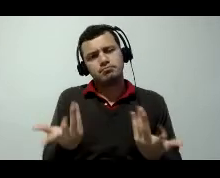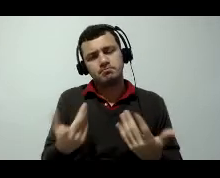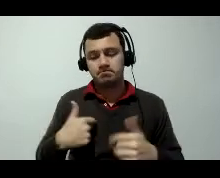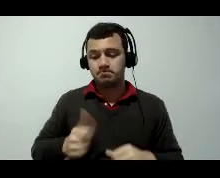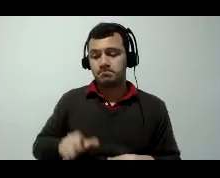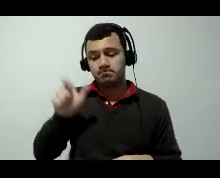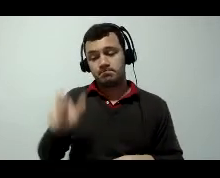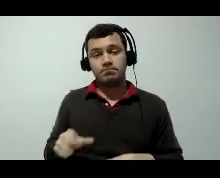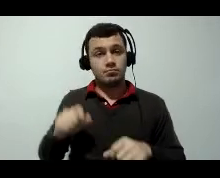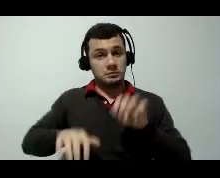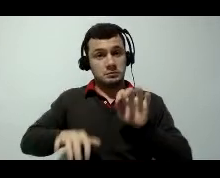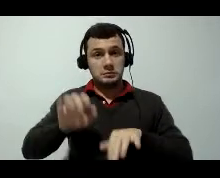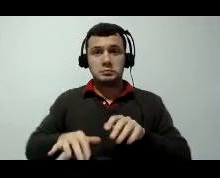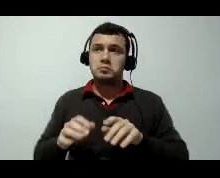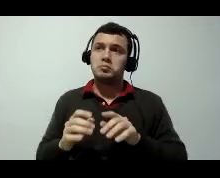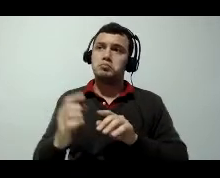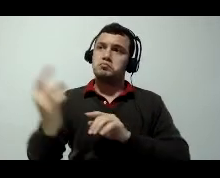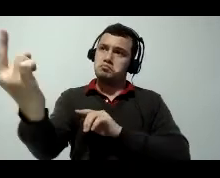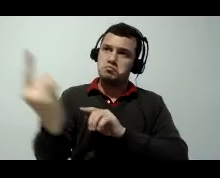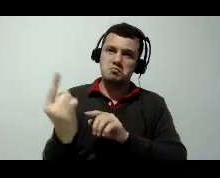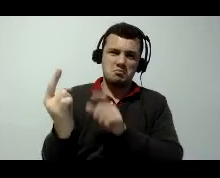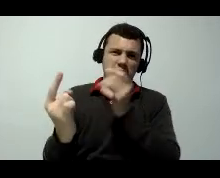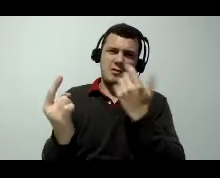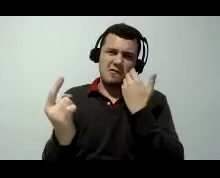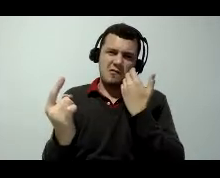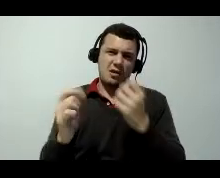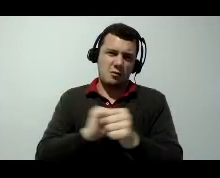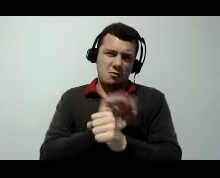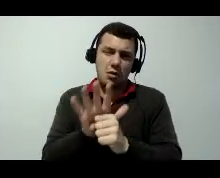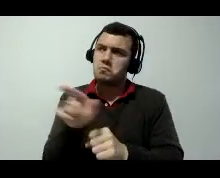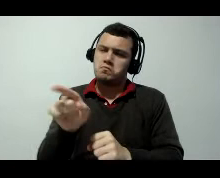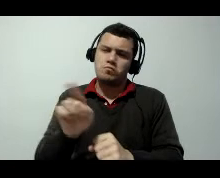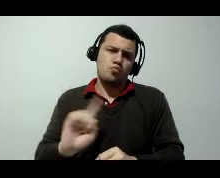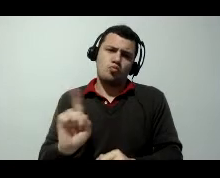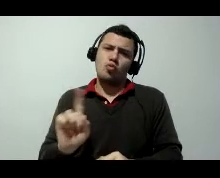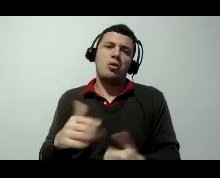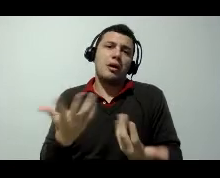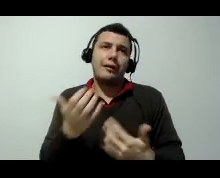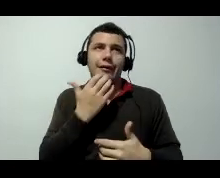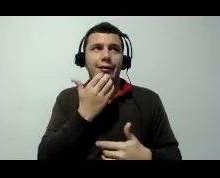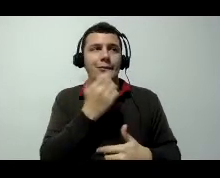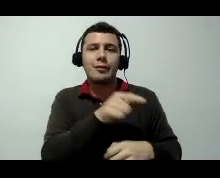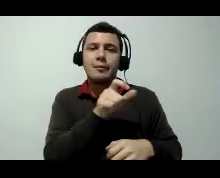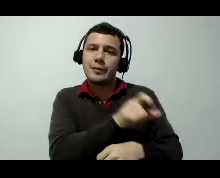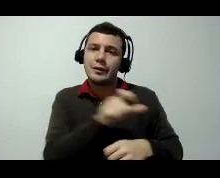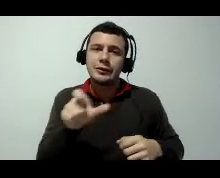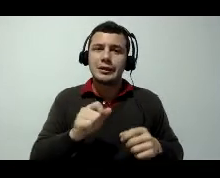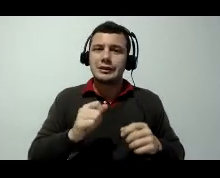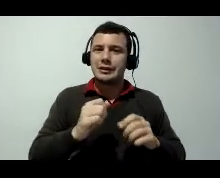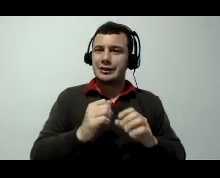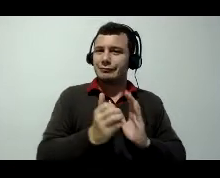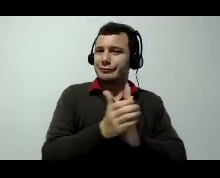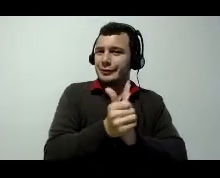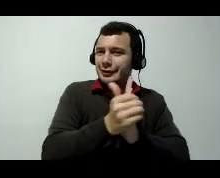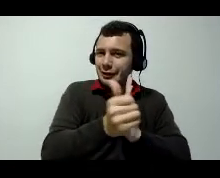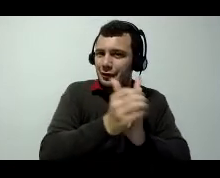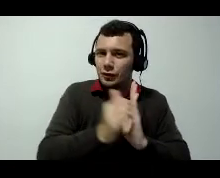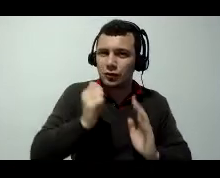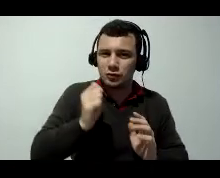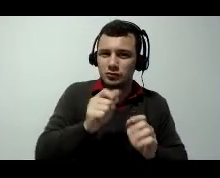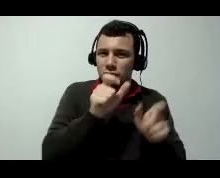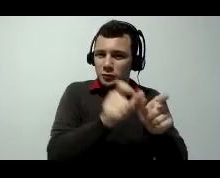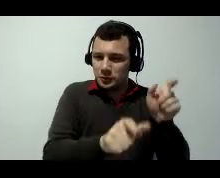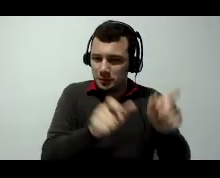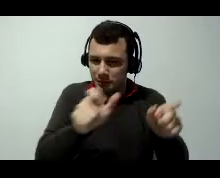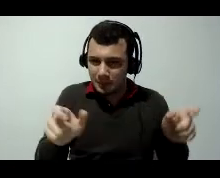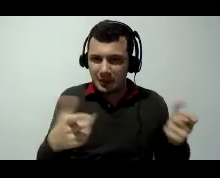tiene contacto con pacientes, ejemplo, el personal de gestión humana, el personal de sistemas, el personal de call center, que yo los